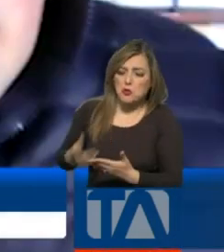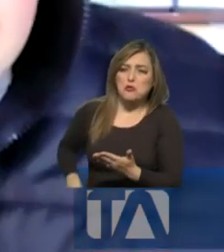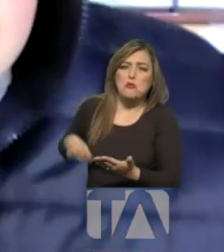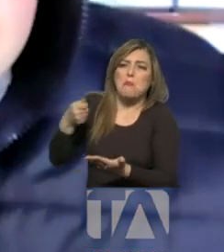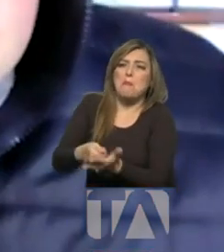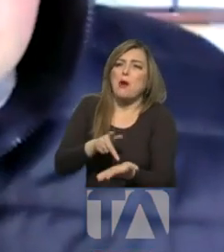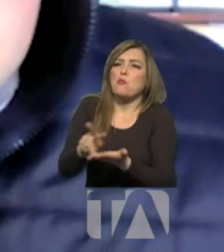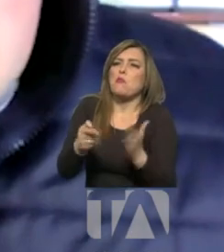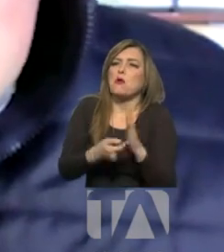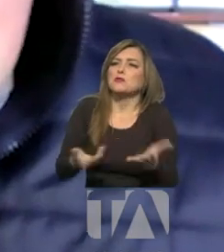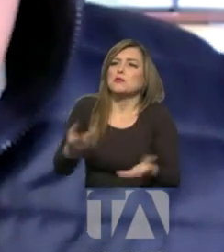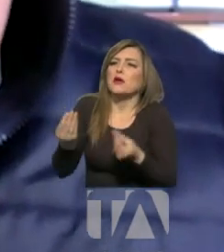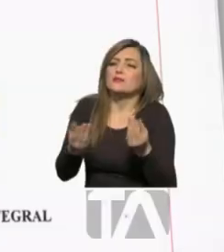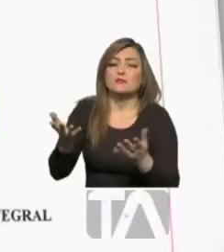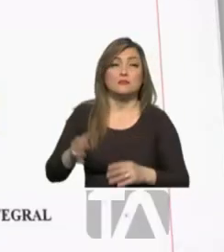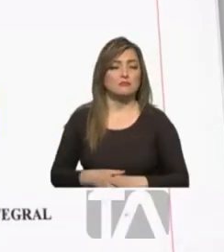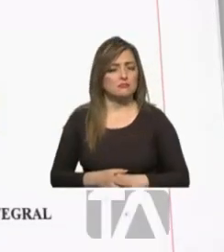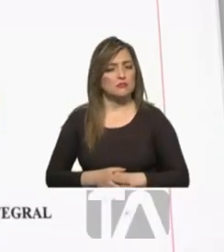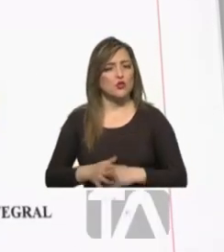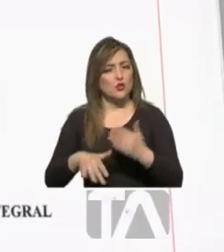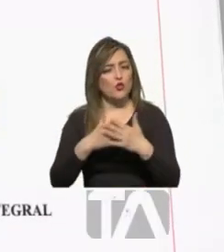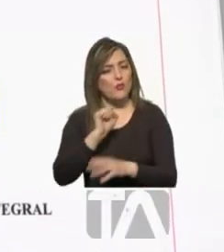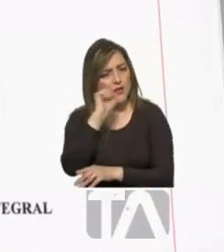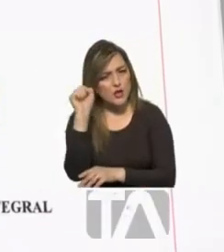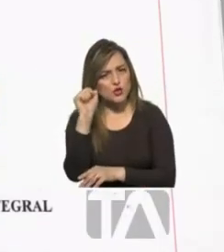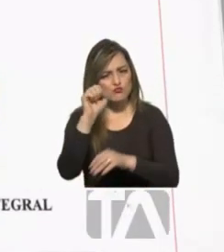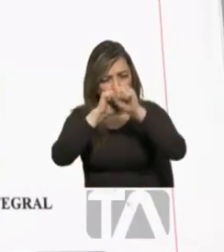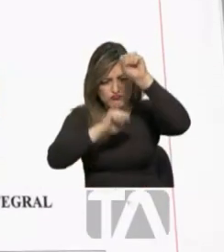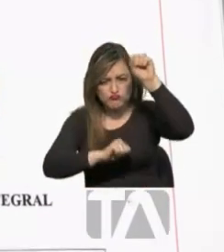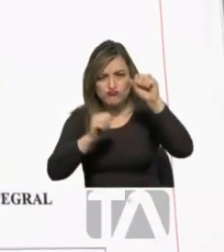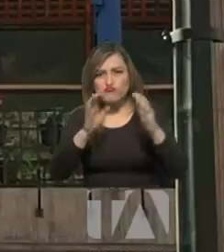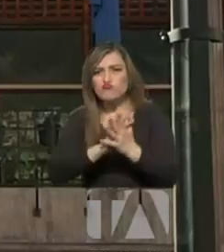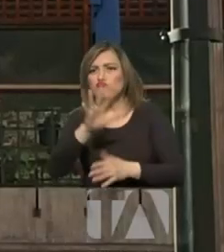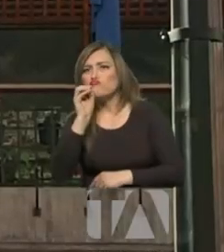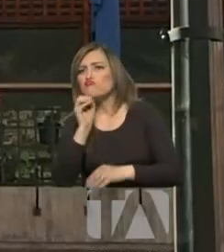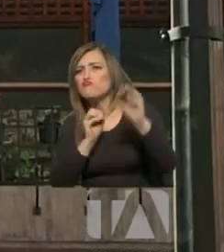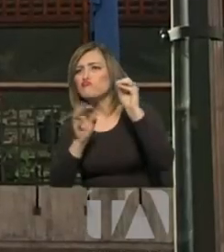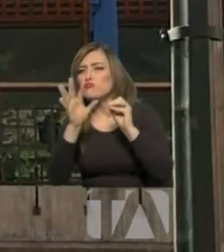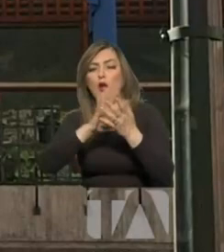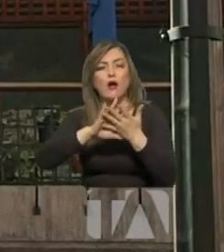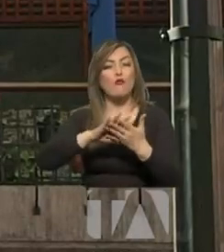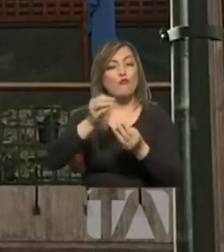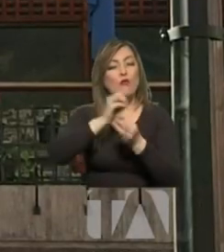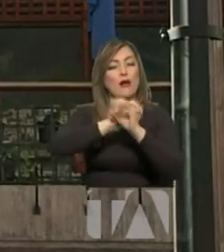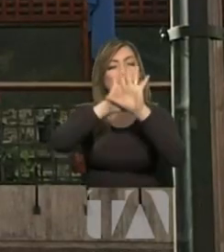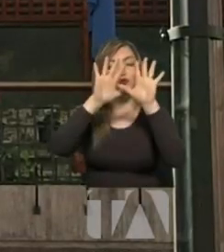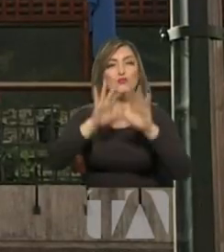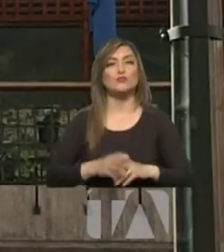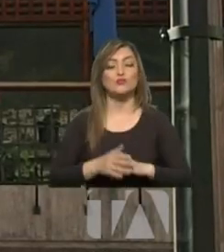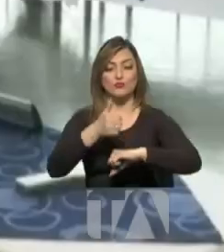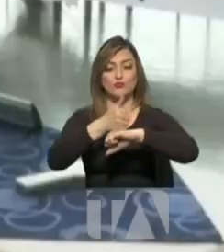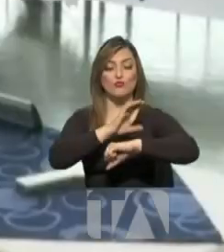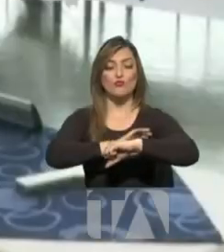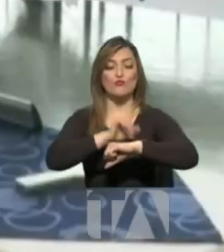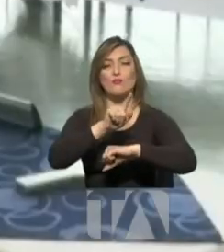César Ricaurte de Fundamedios, de su parte, sostiene que esto es un atentado a la libertad de expresión y que las autoridades municipales